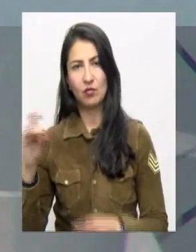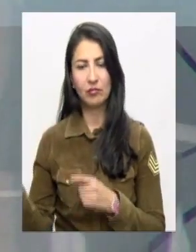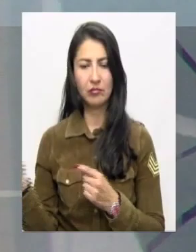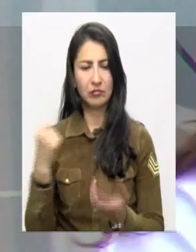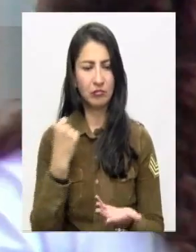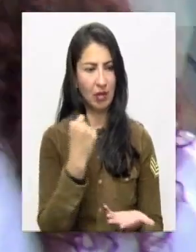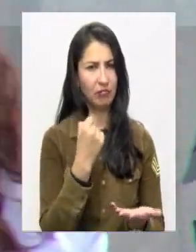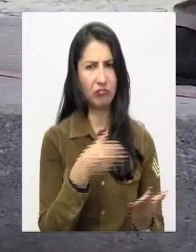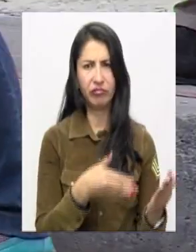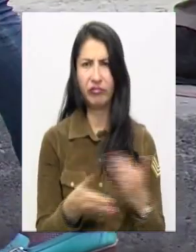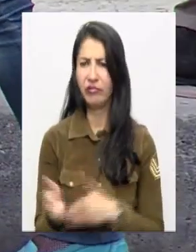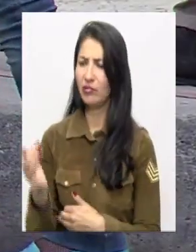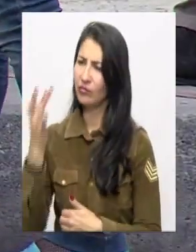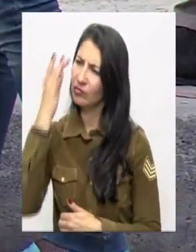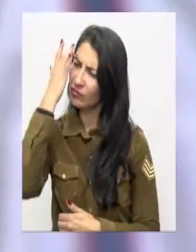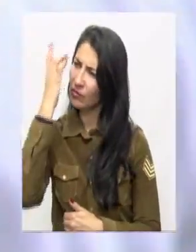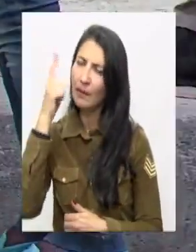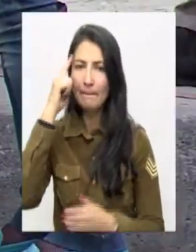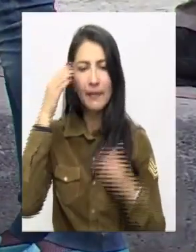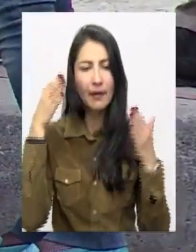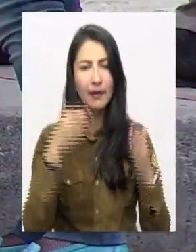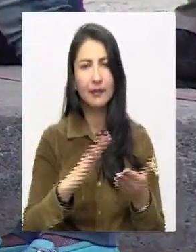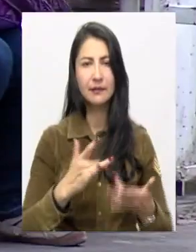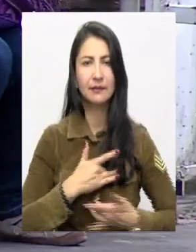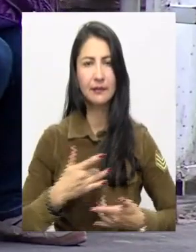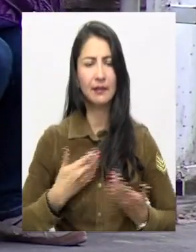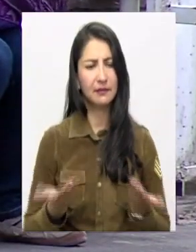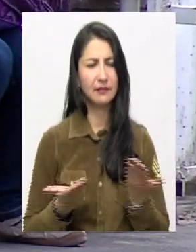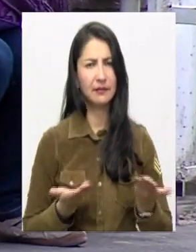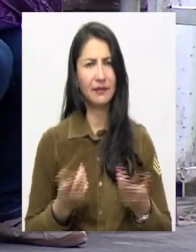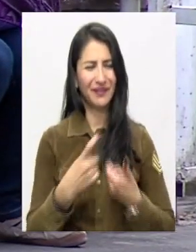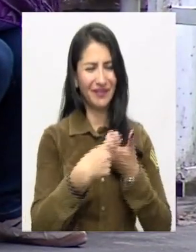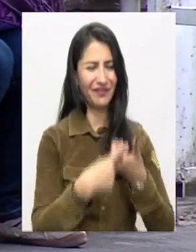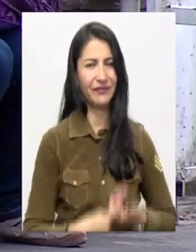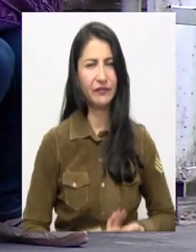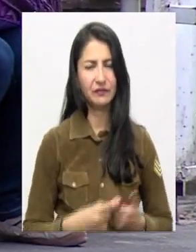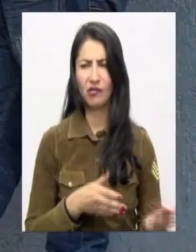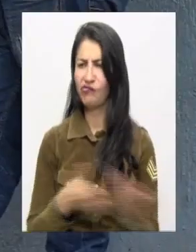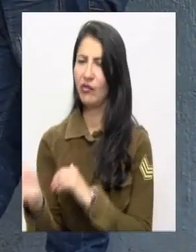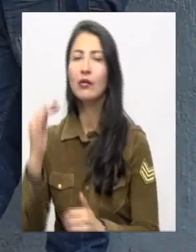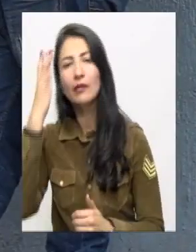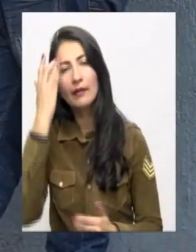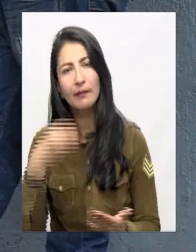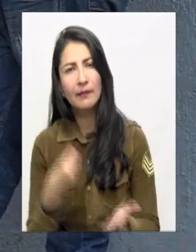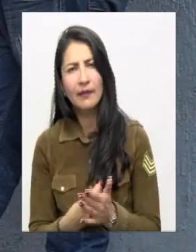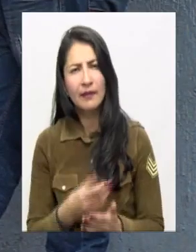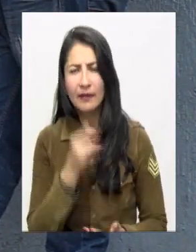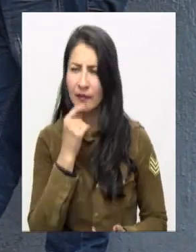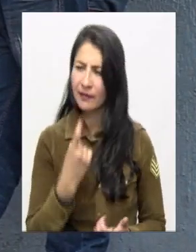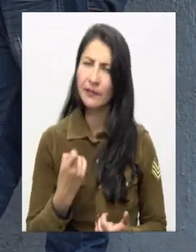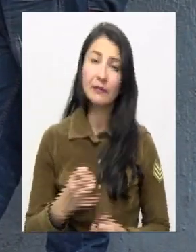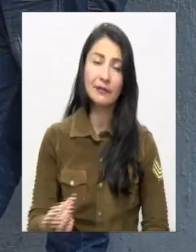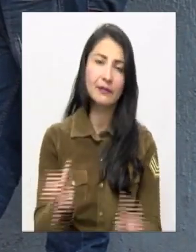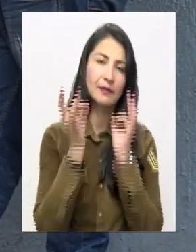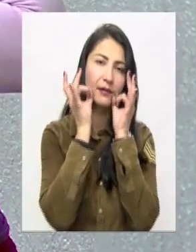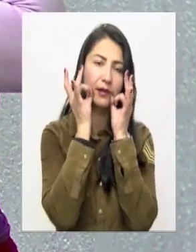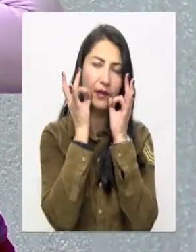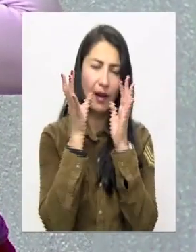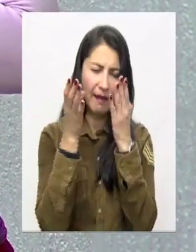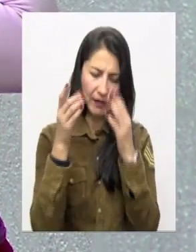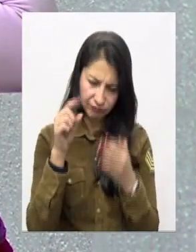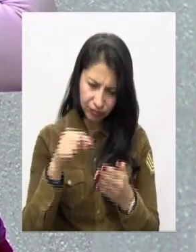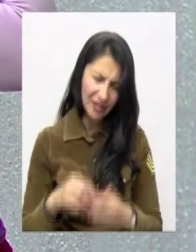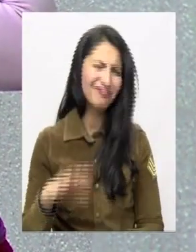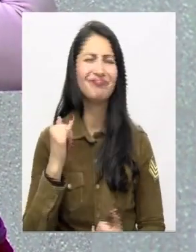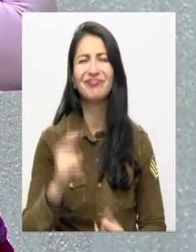recursos que debían destinarse a la prestación de servicios de salud de los afiliados de la EPS. Por la gravedad de lo encontrado, el hecho fue puesto